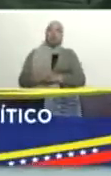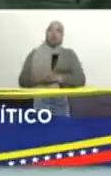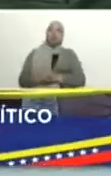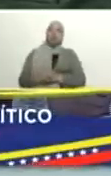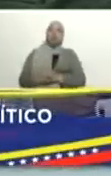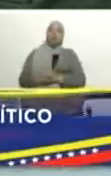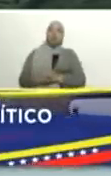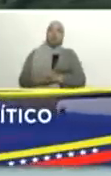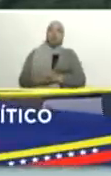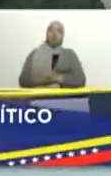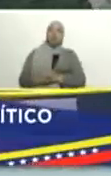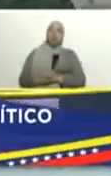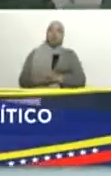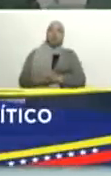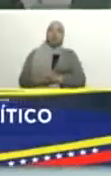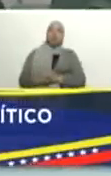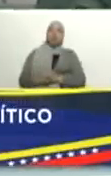quizás